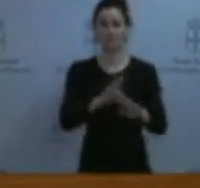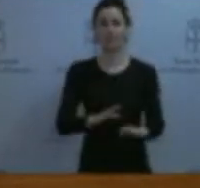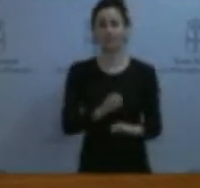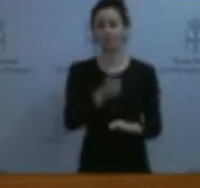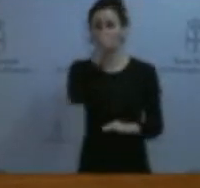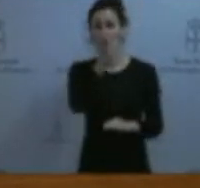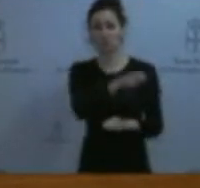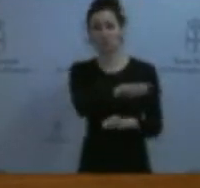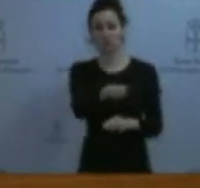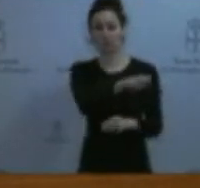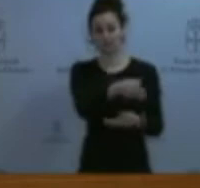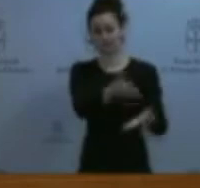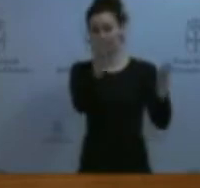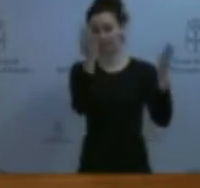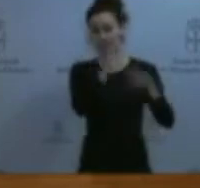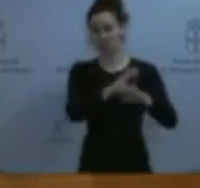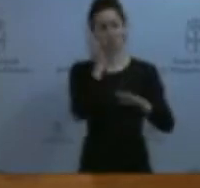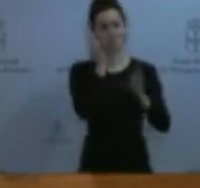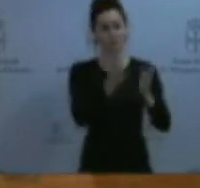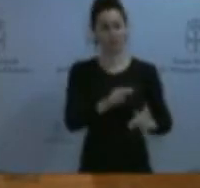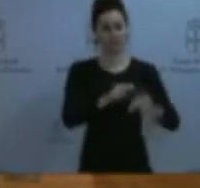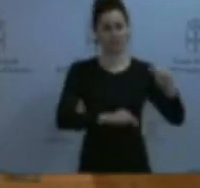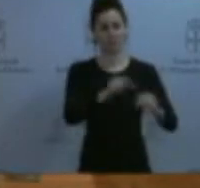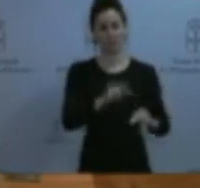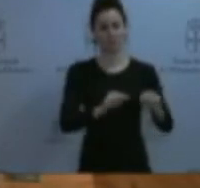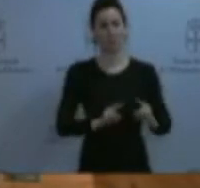lo vamos a hacer mientras Belén Fernández siga siendo consejera de Infraestructuras y Medio Ambiente.